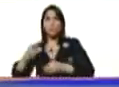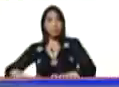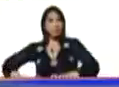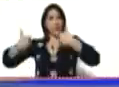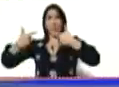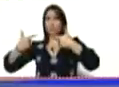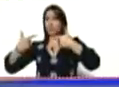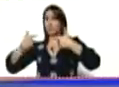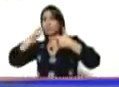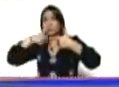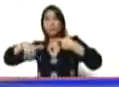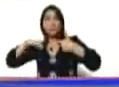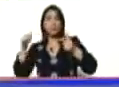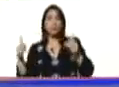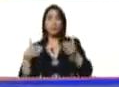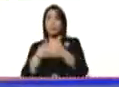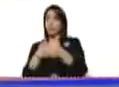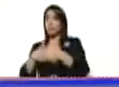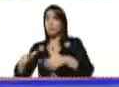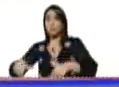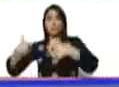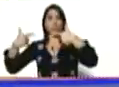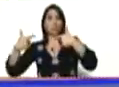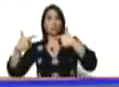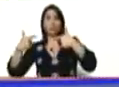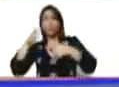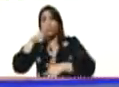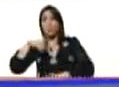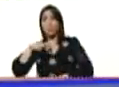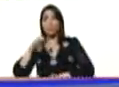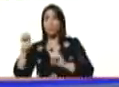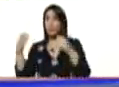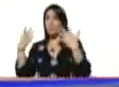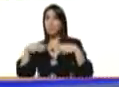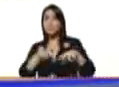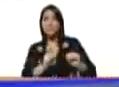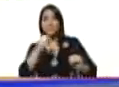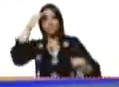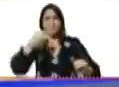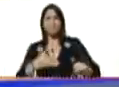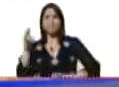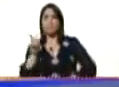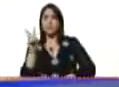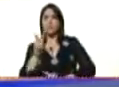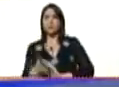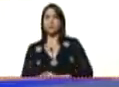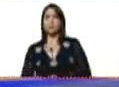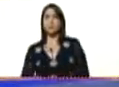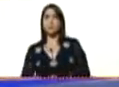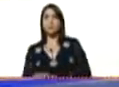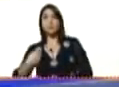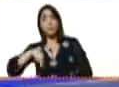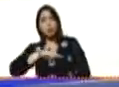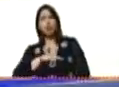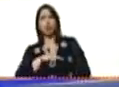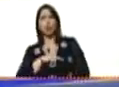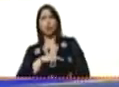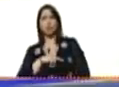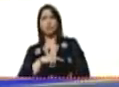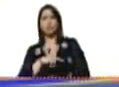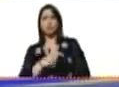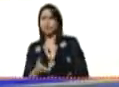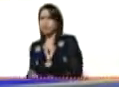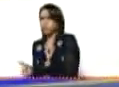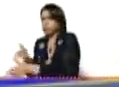civil. Hubieran logrado la intervención militar de Venezuela. Y nosotros estuviéramos con los